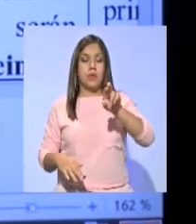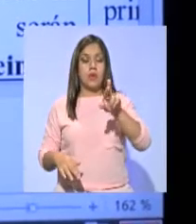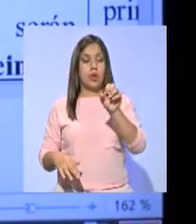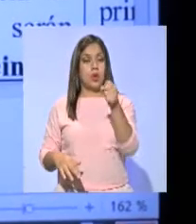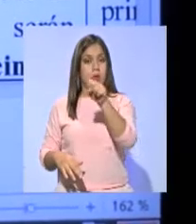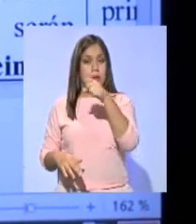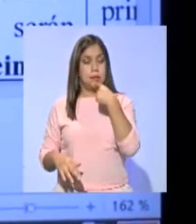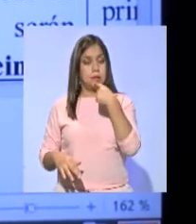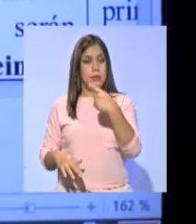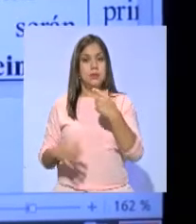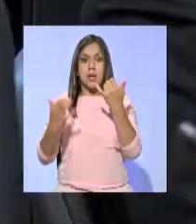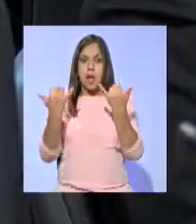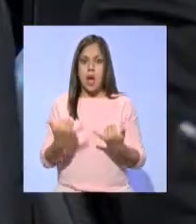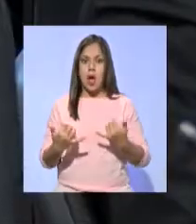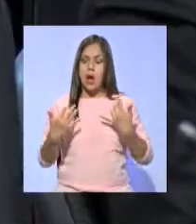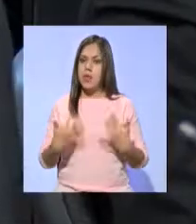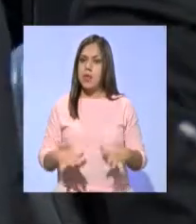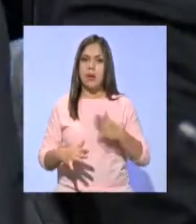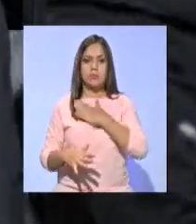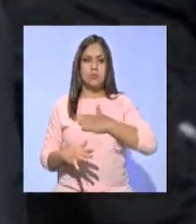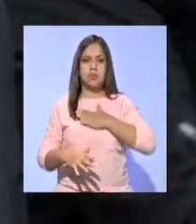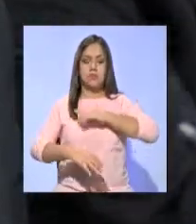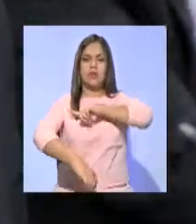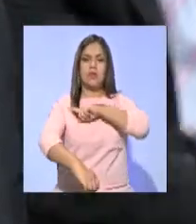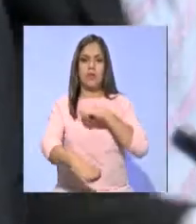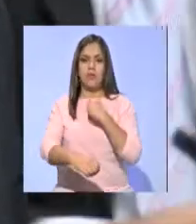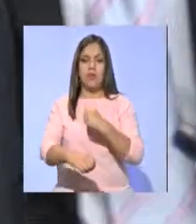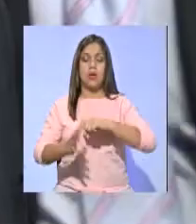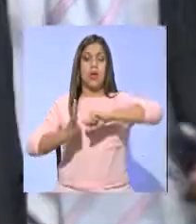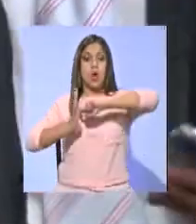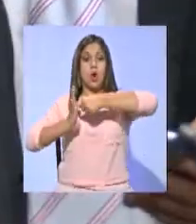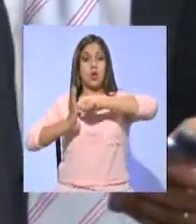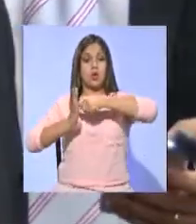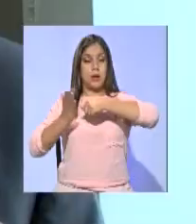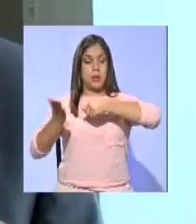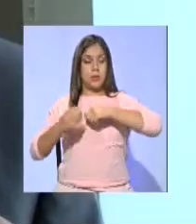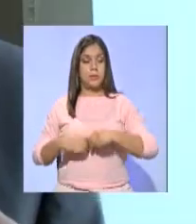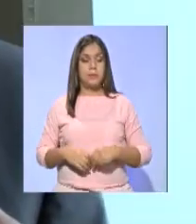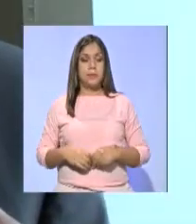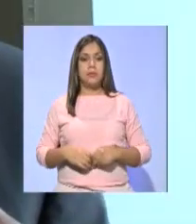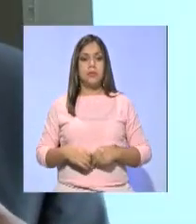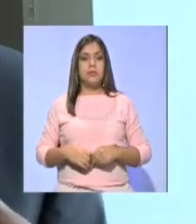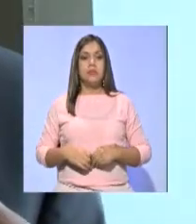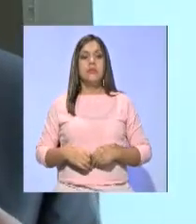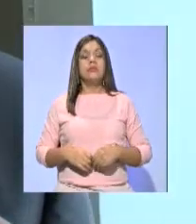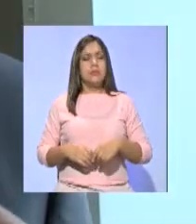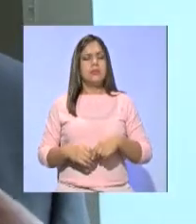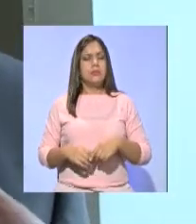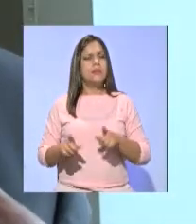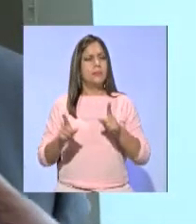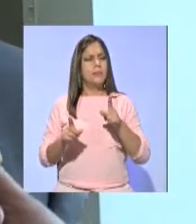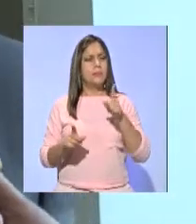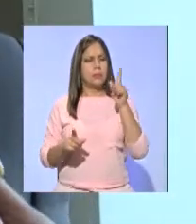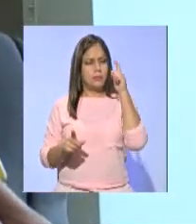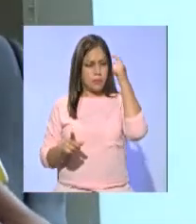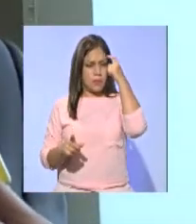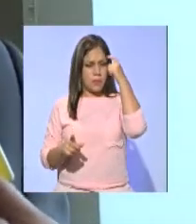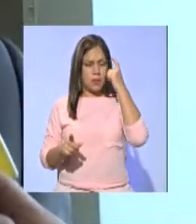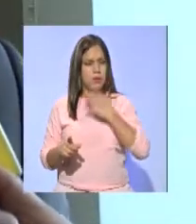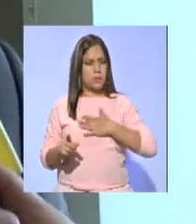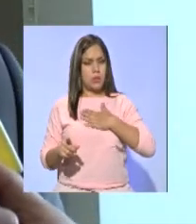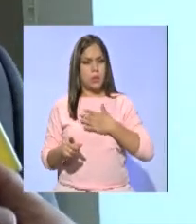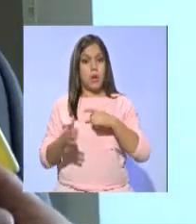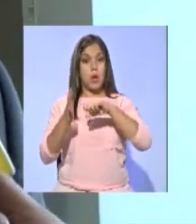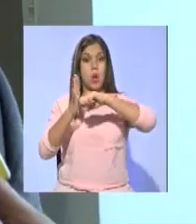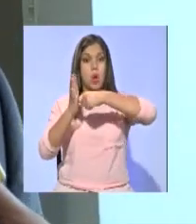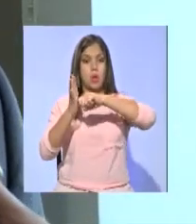quien sostiene que es momento clave para fortalecer a la Contraloría General del Estado. Resulta interesante que la Contraloría